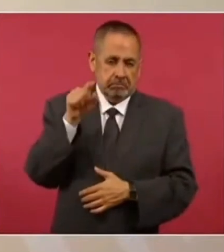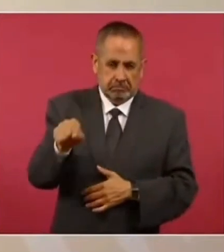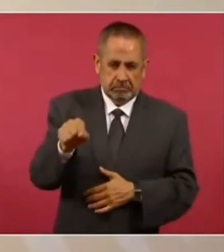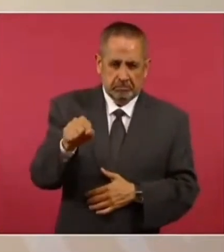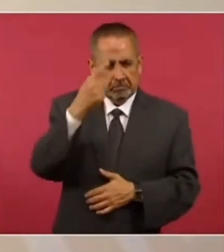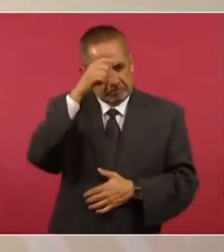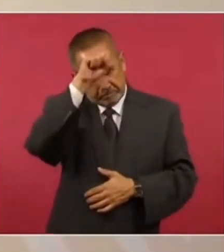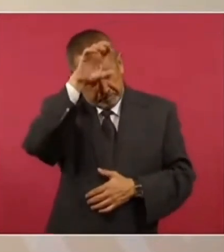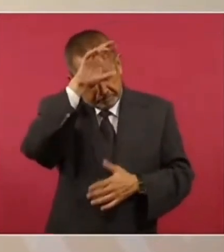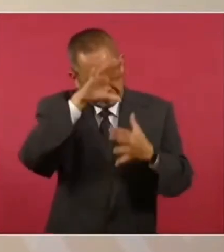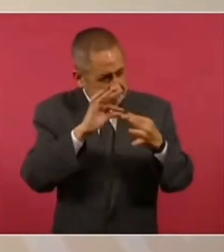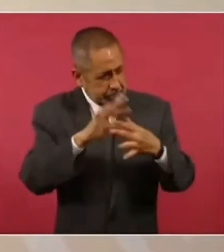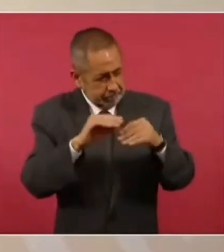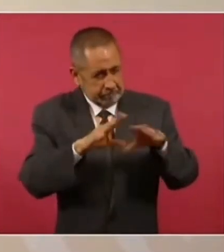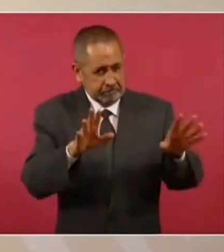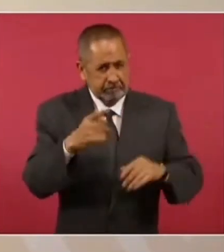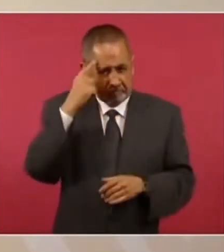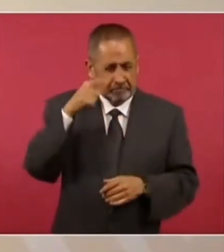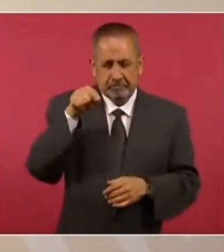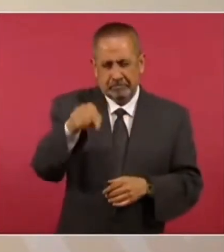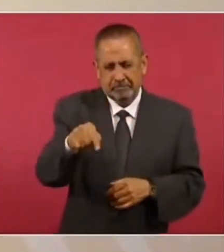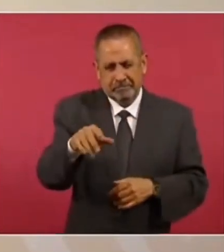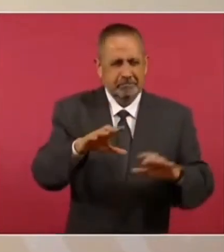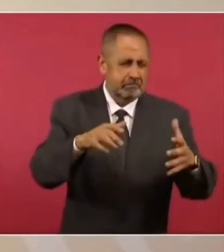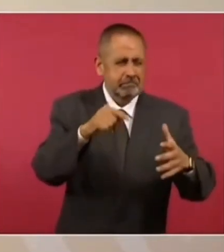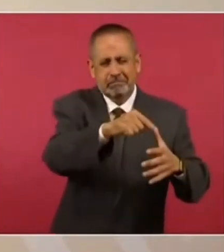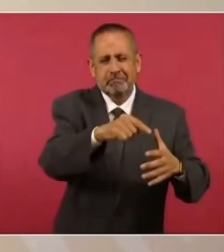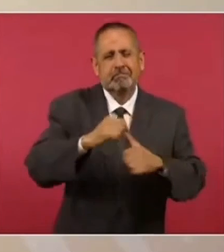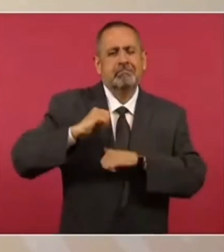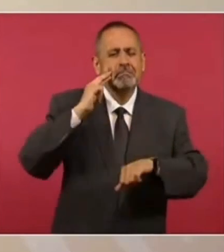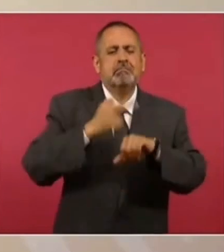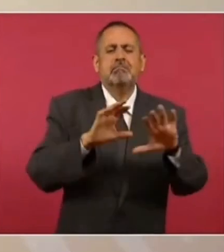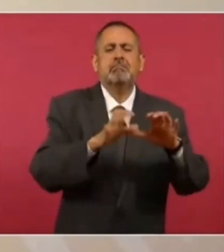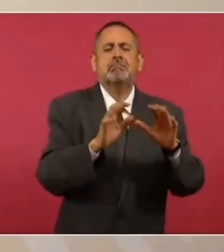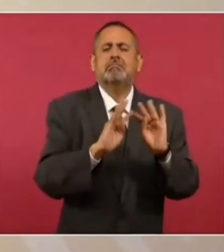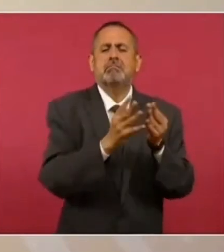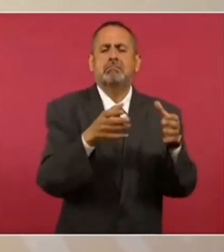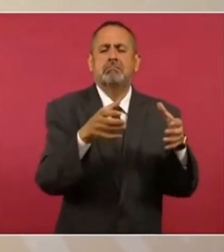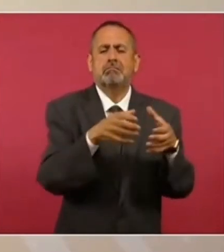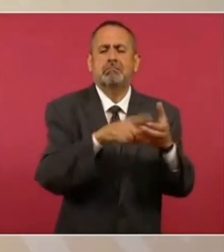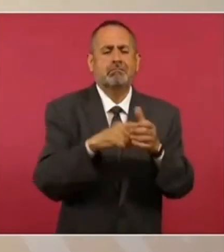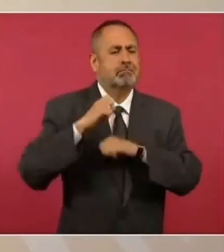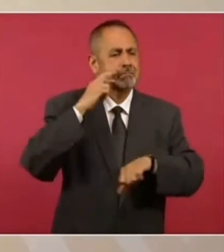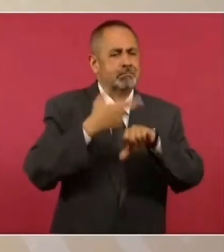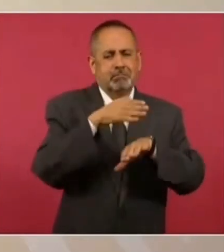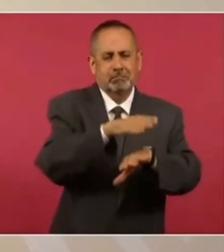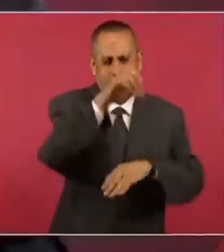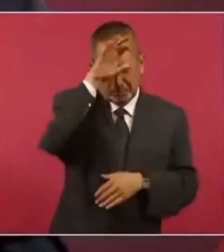a mineros, a la Cámara, a estas